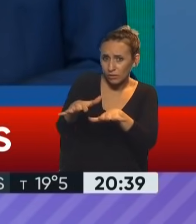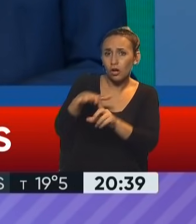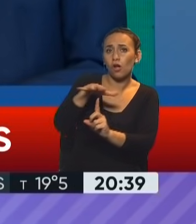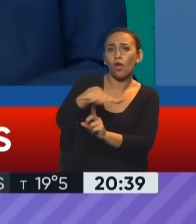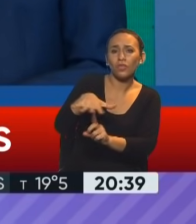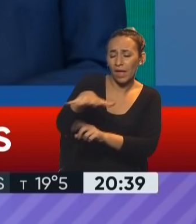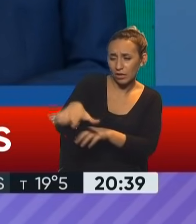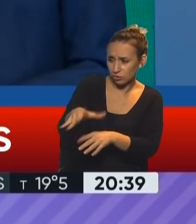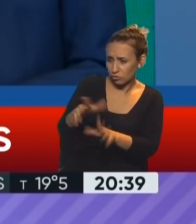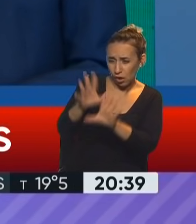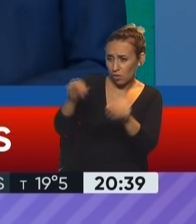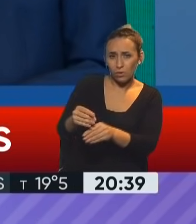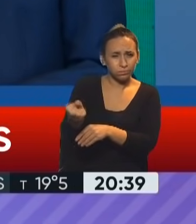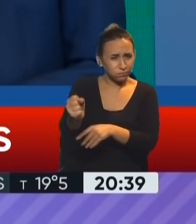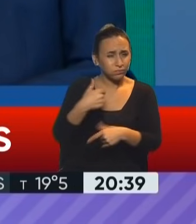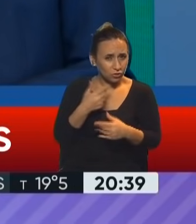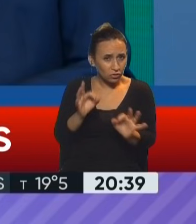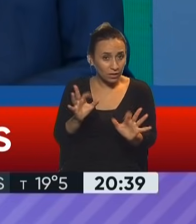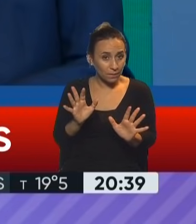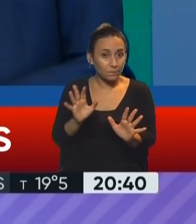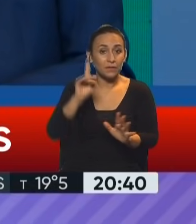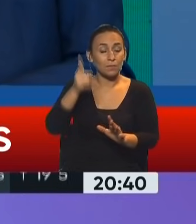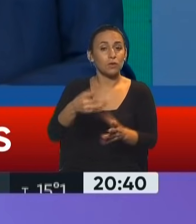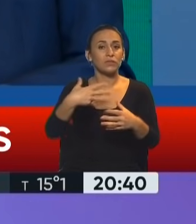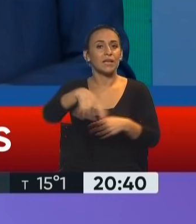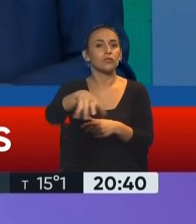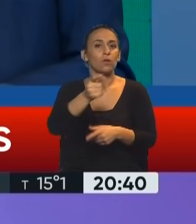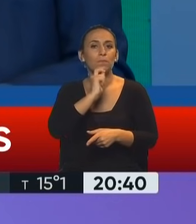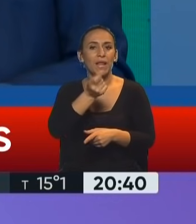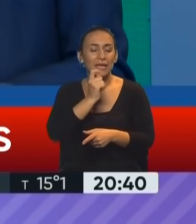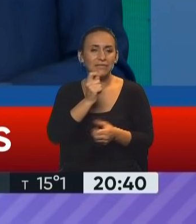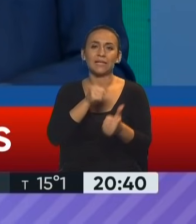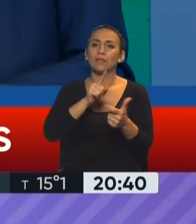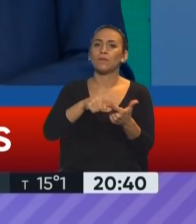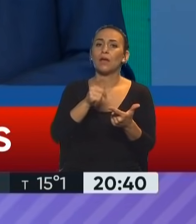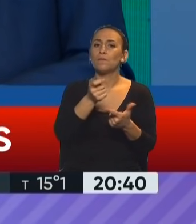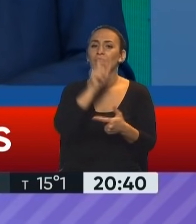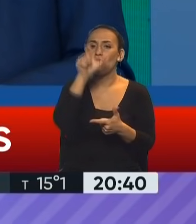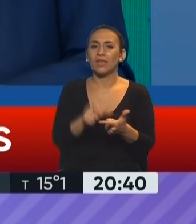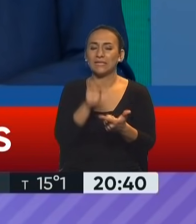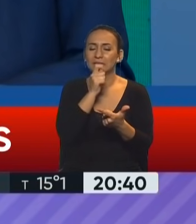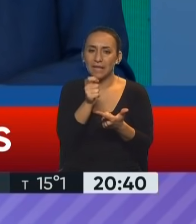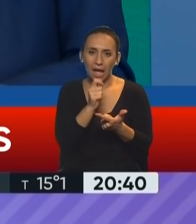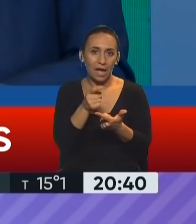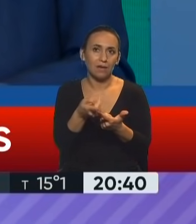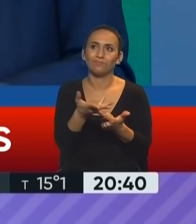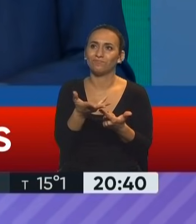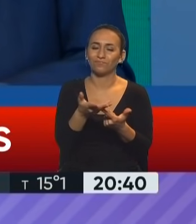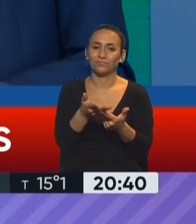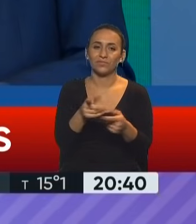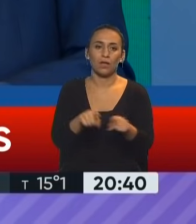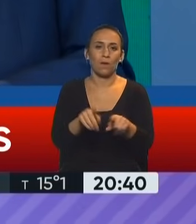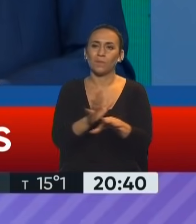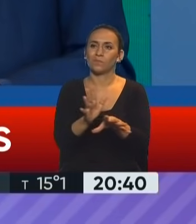la acción de un sector de la prensa, tengo en cuenta que el periodismo se ha convertido en un campo